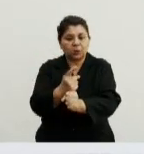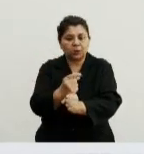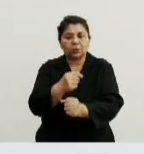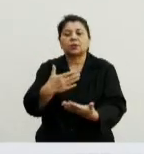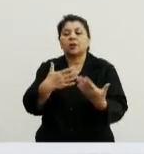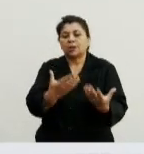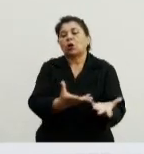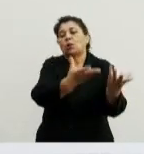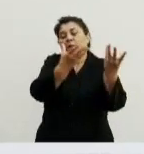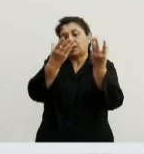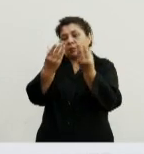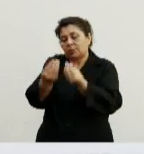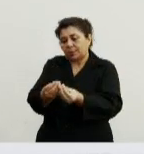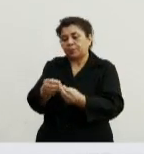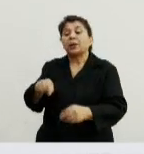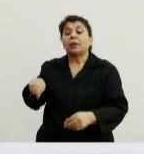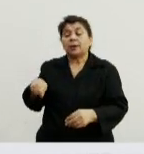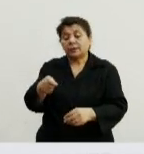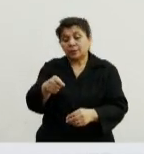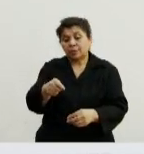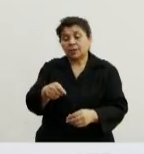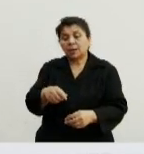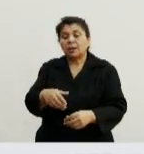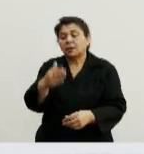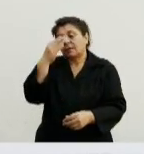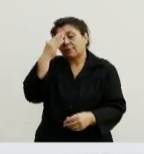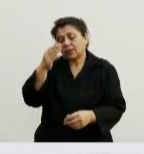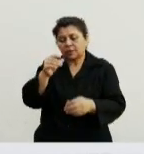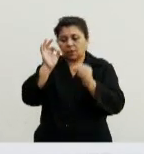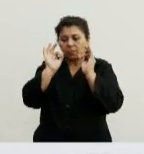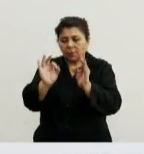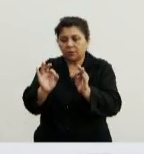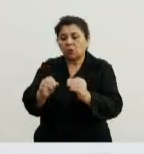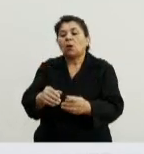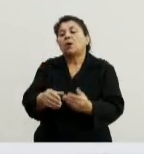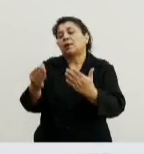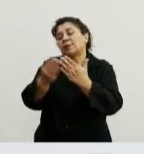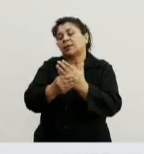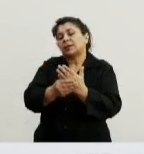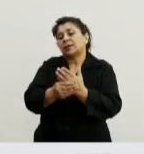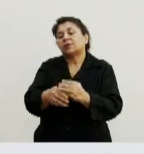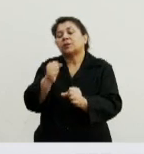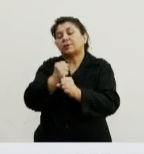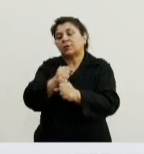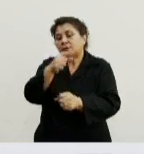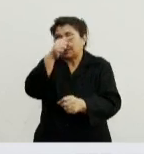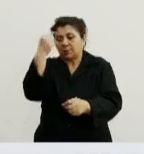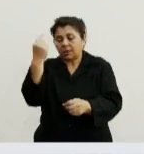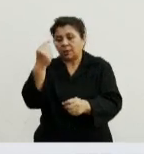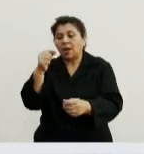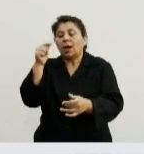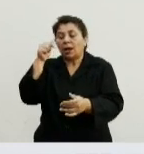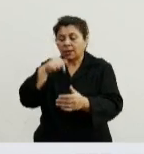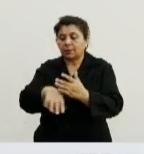el trámite se realiza de manera íntegra ante el ministerio de trabajo de la nación y vía online